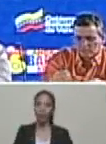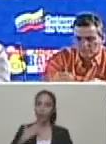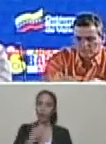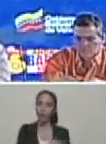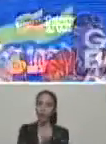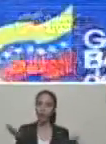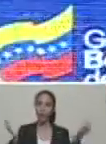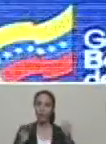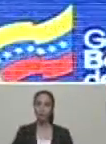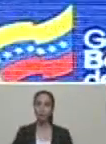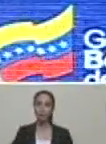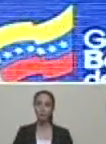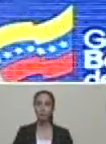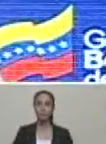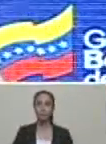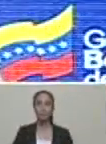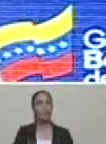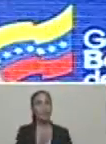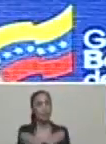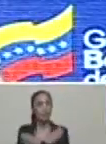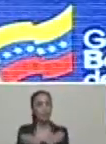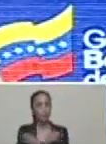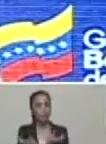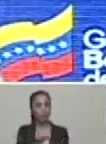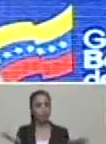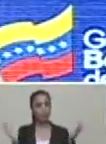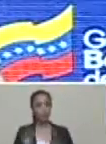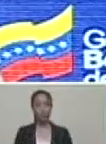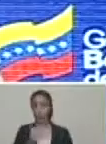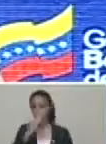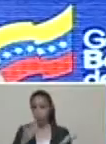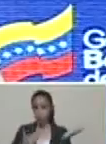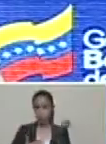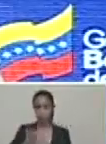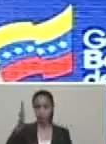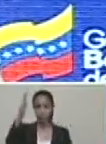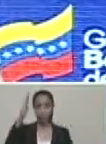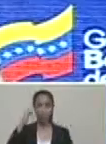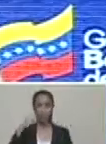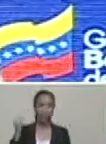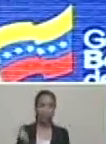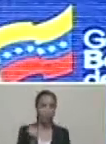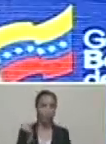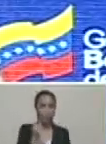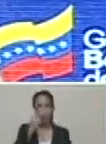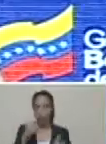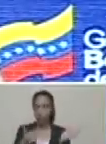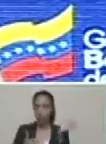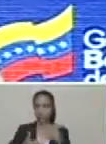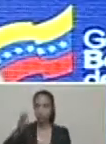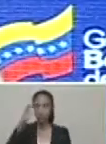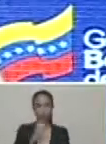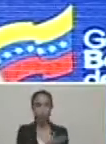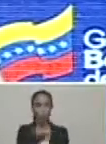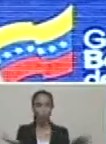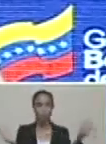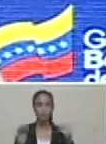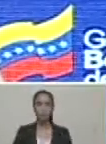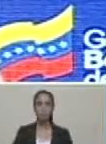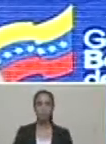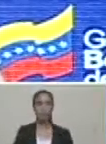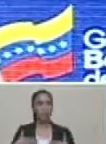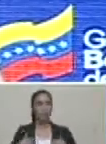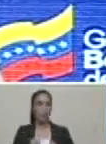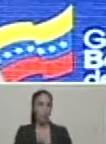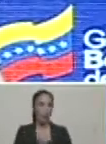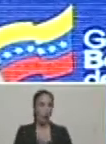gracias. Por Barrio Adentro, felicidades Barrio Adentro, sigamos en esta tremenda labor humanitaria, llevando salud, llevando amor